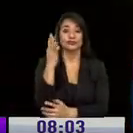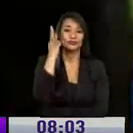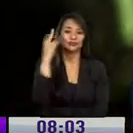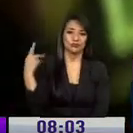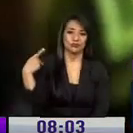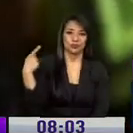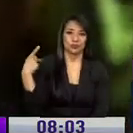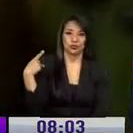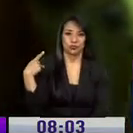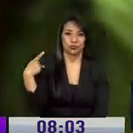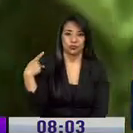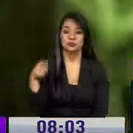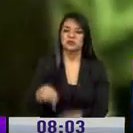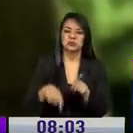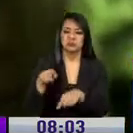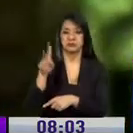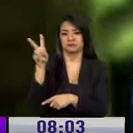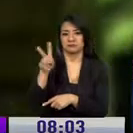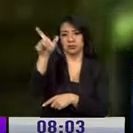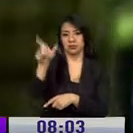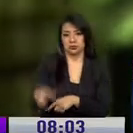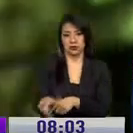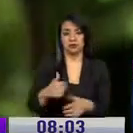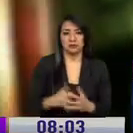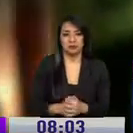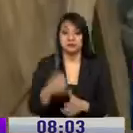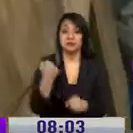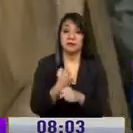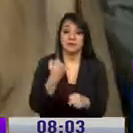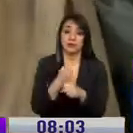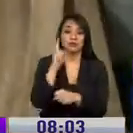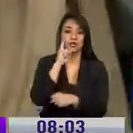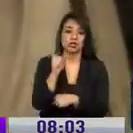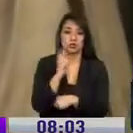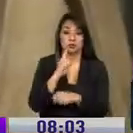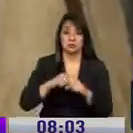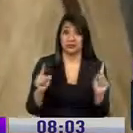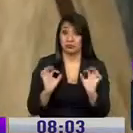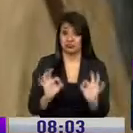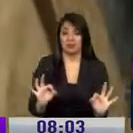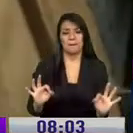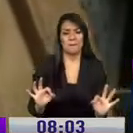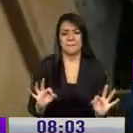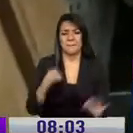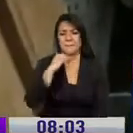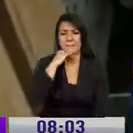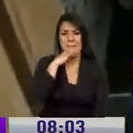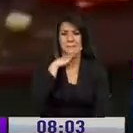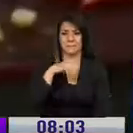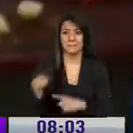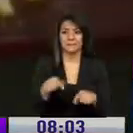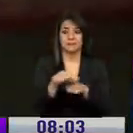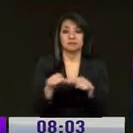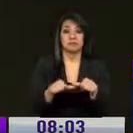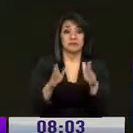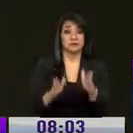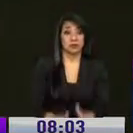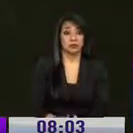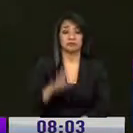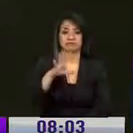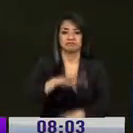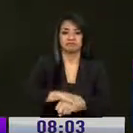sexuales, entre ellas de nacionalidad venezolana, que prestaban sus servicios en condiciones insalubres. El administrador del sitio fue detenido